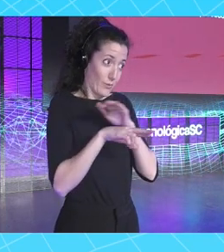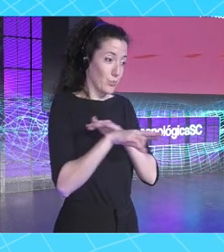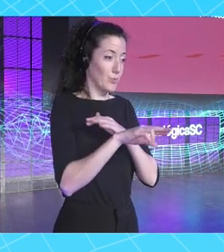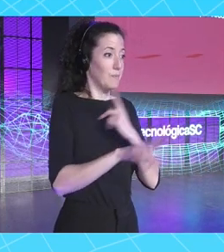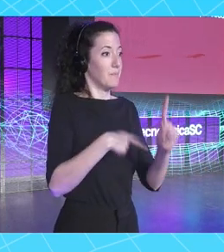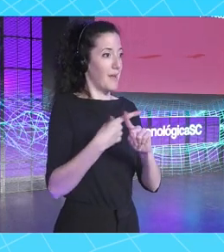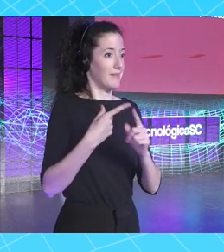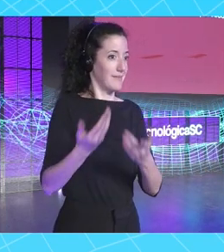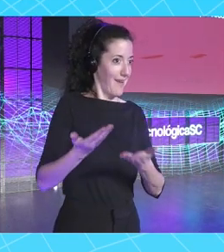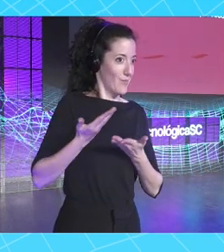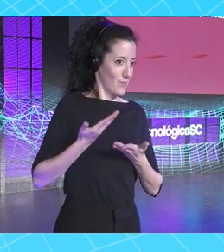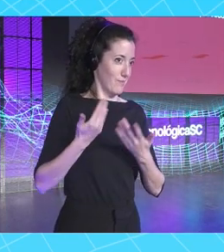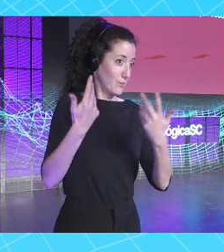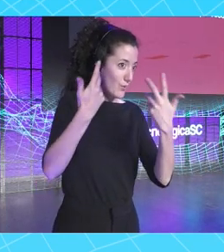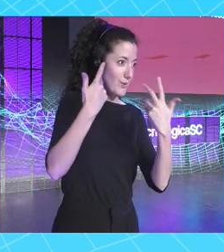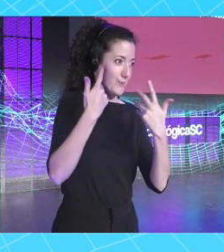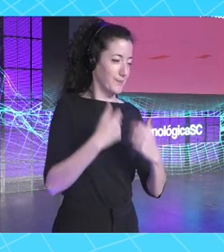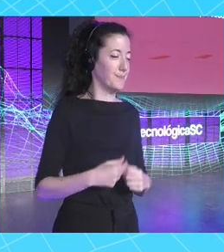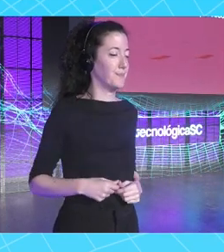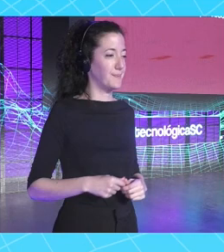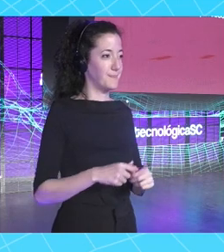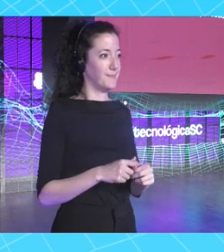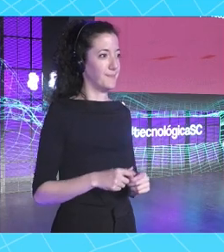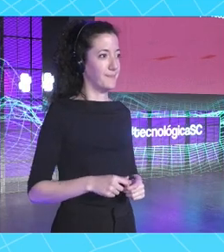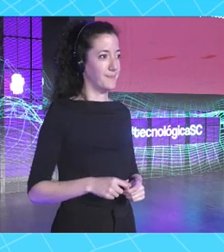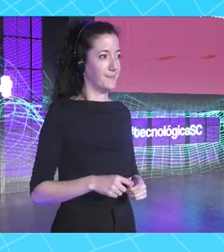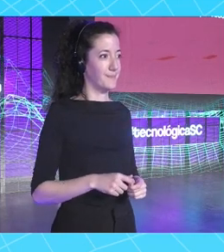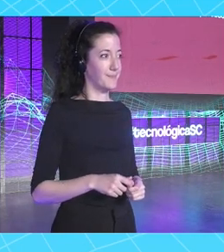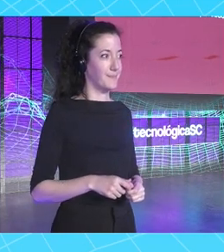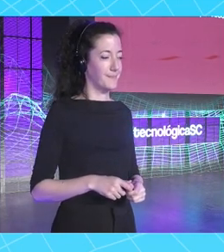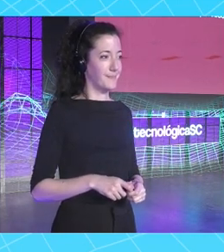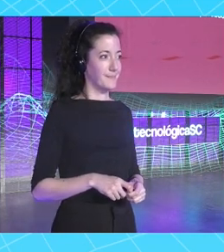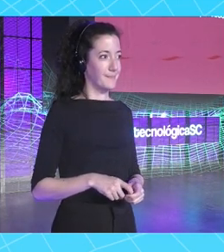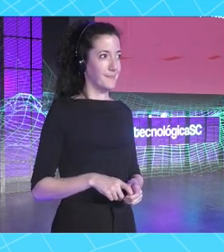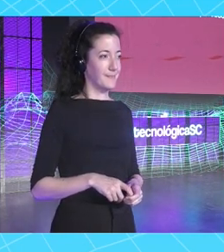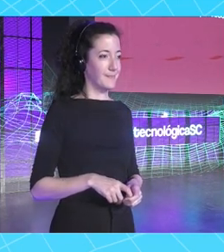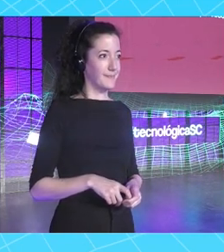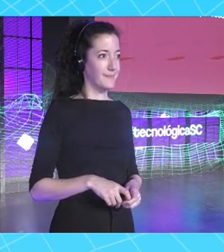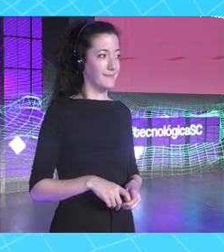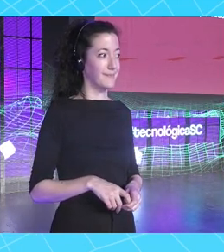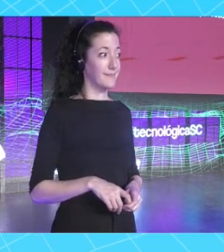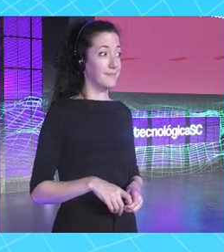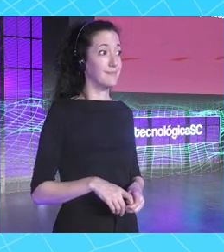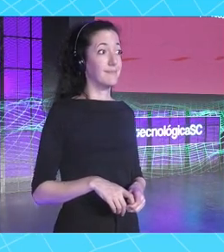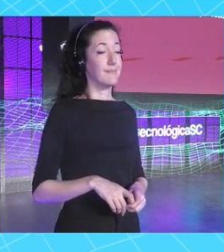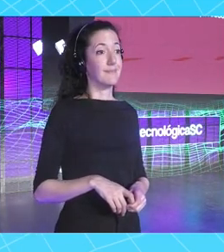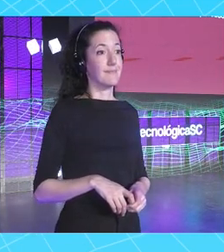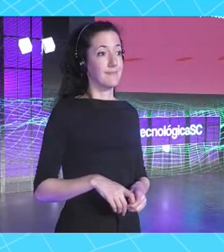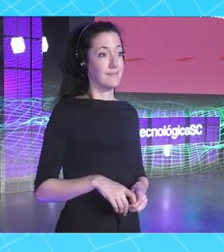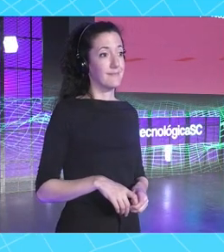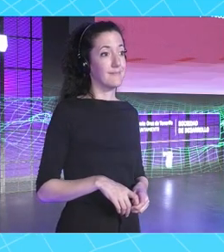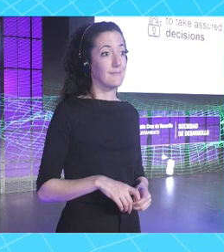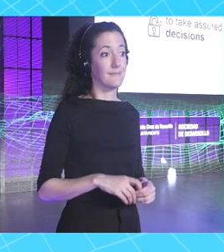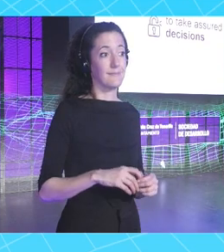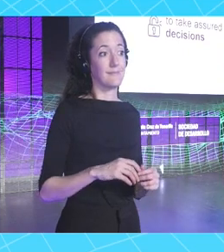una ayuda y tenemos un consejo y claro vamos al siguiente nivel que es el que el que estamos